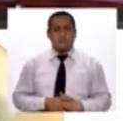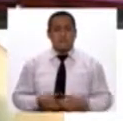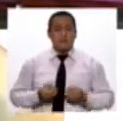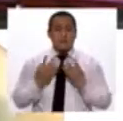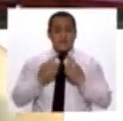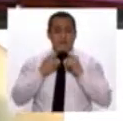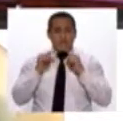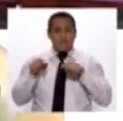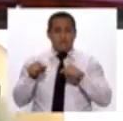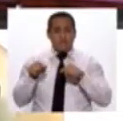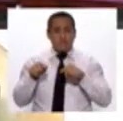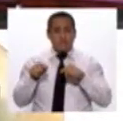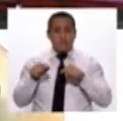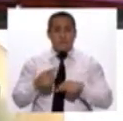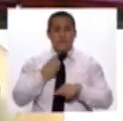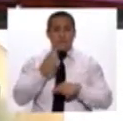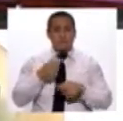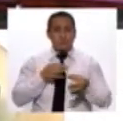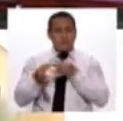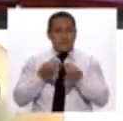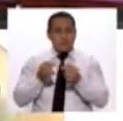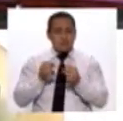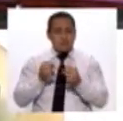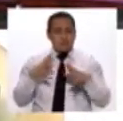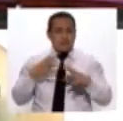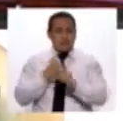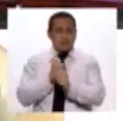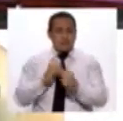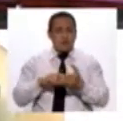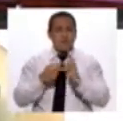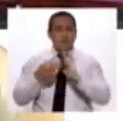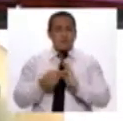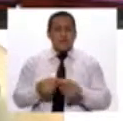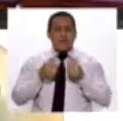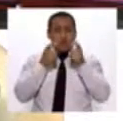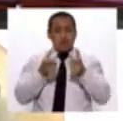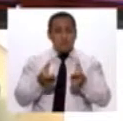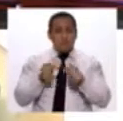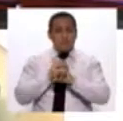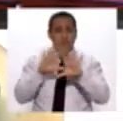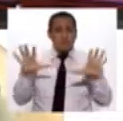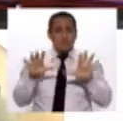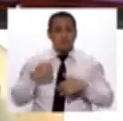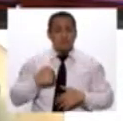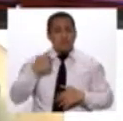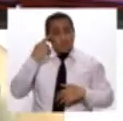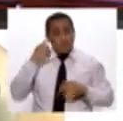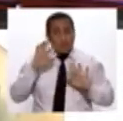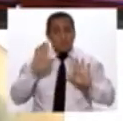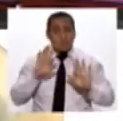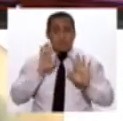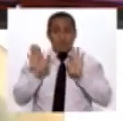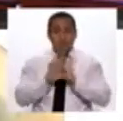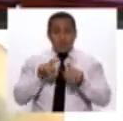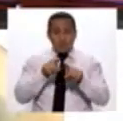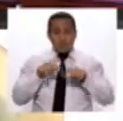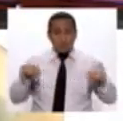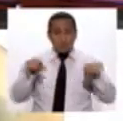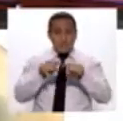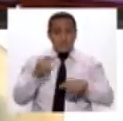Bueno, y eso es, grosso modo, lo que define el control difuso. Espero que haya quedado más o